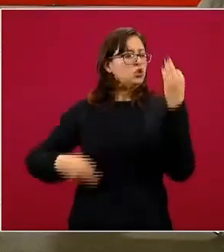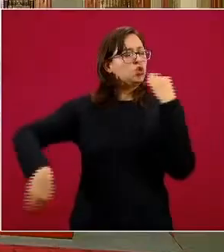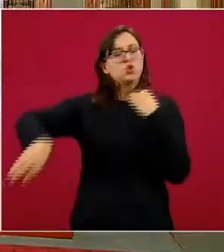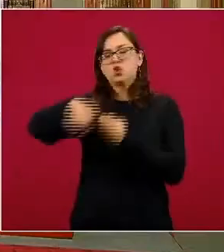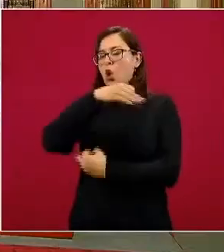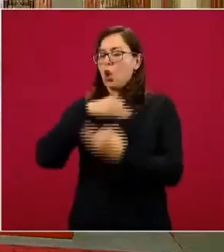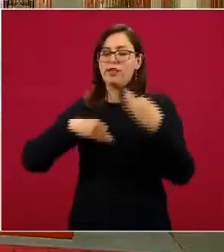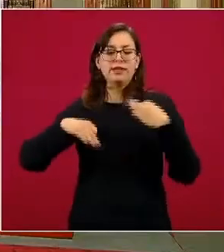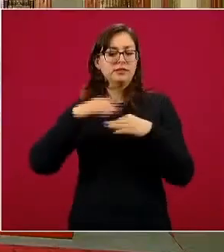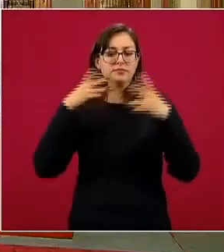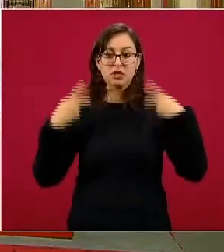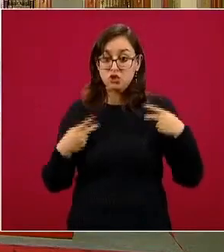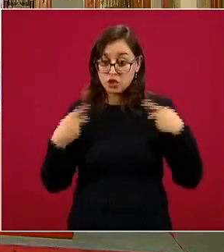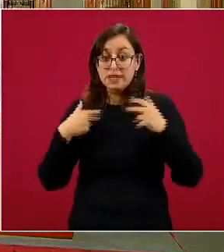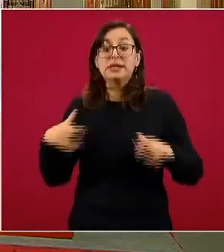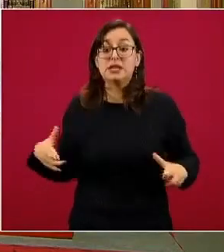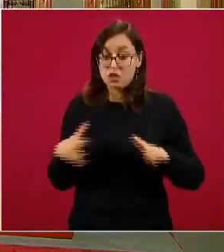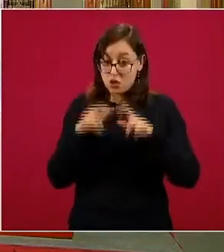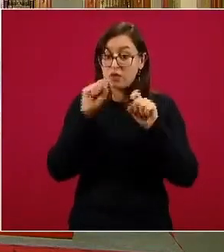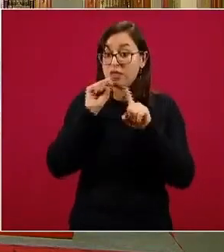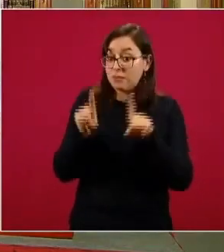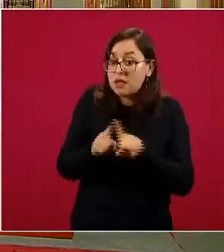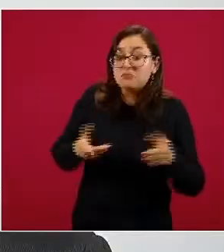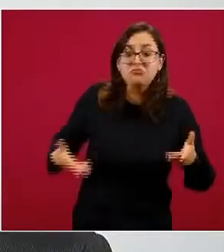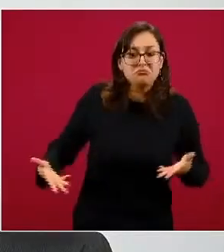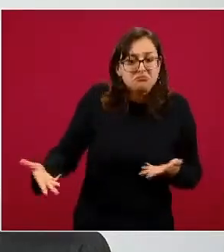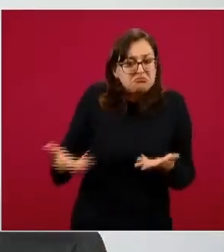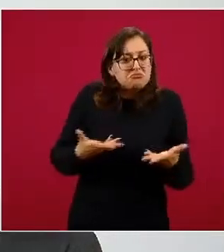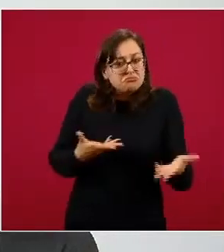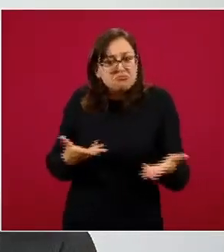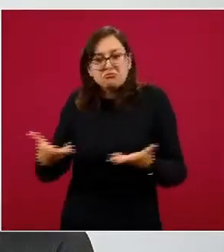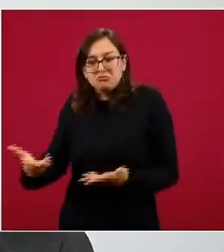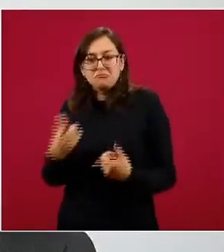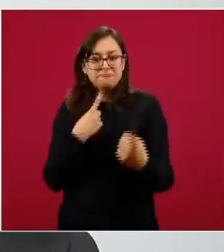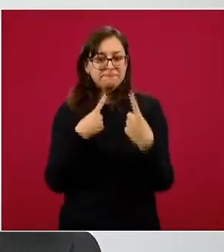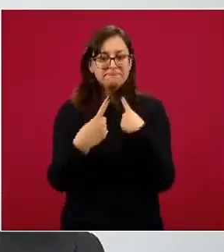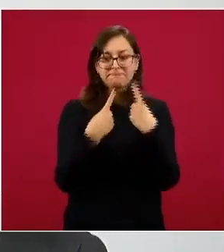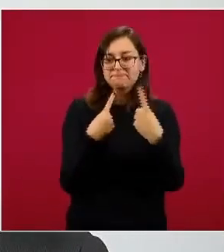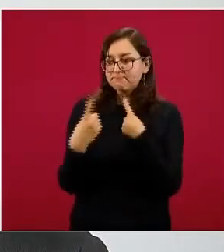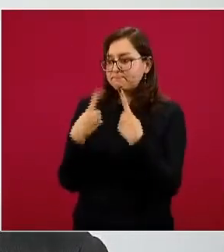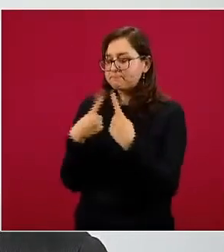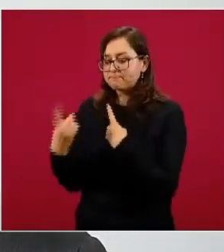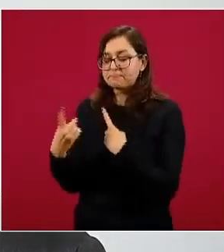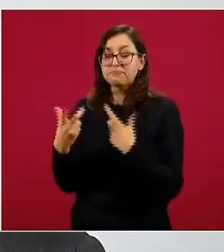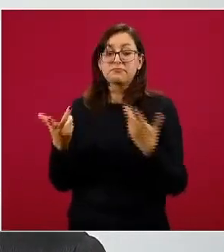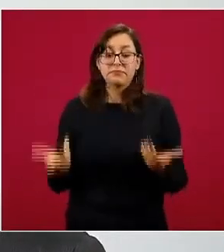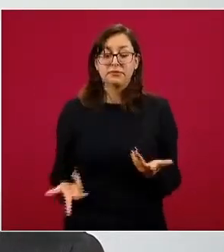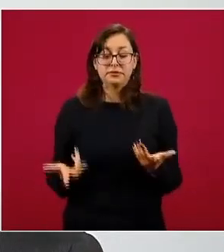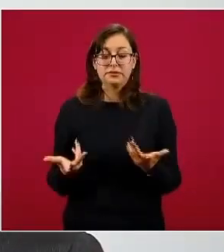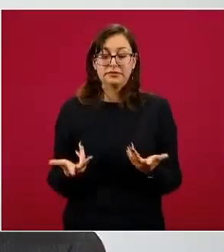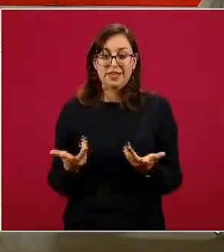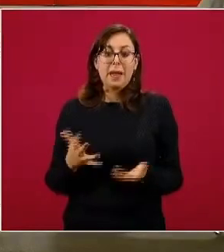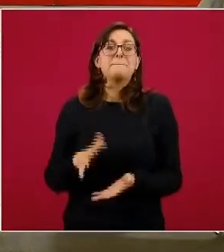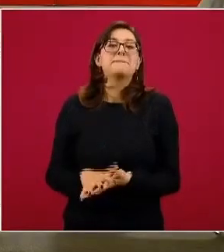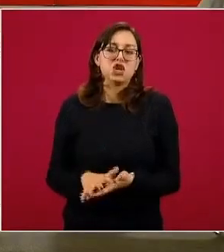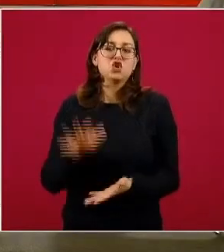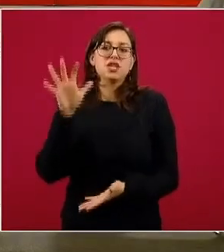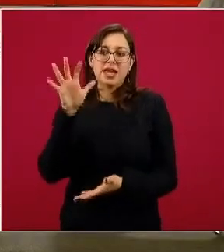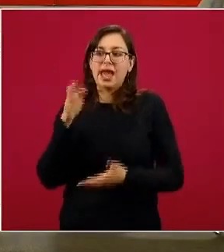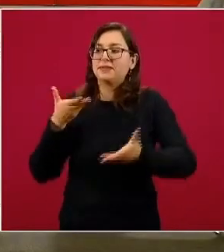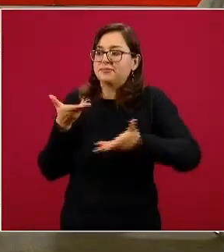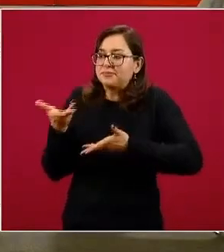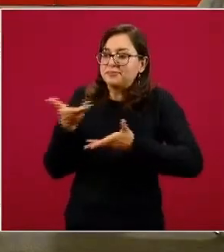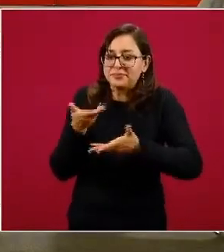tipo, a las organizaciones religiosas, para encontrar un diálogo. Y en la mayoría de las circunstancias, a través del diálogo, se